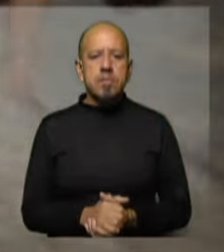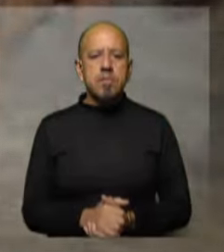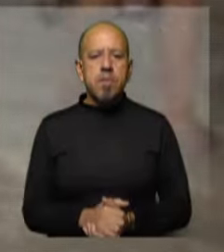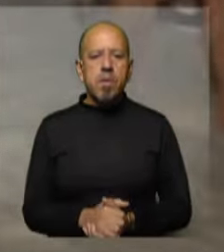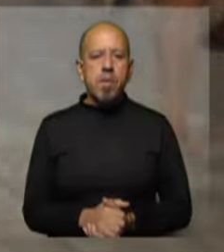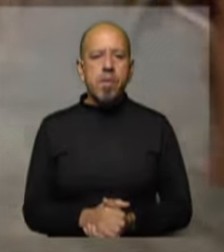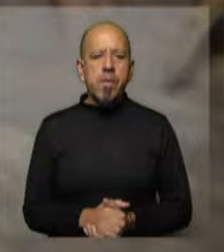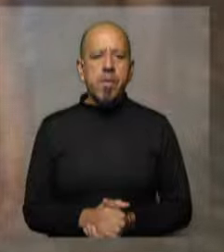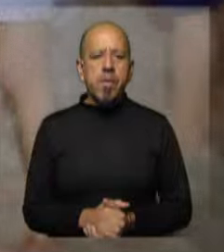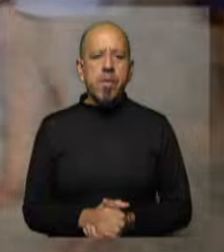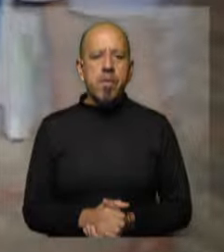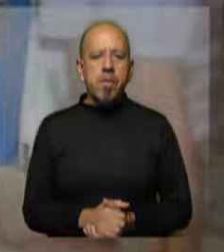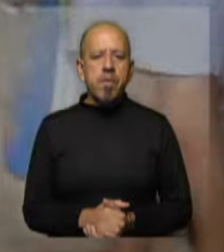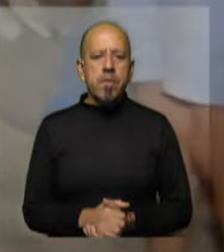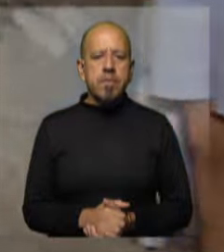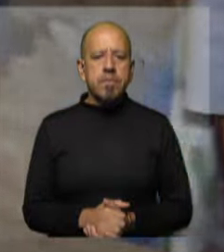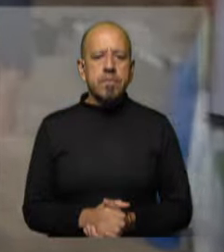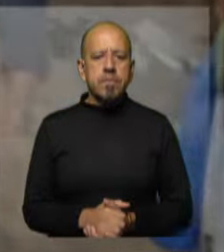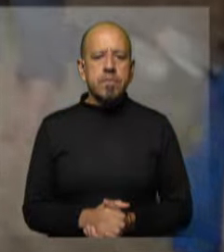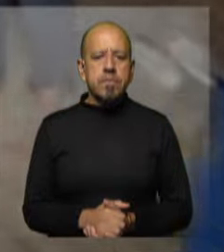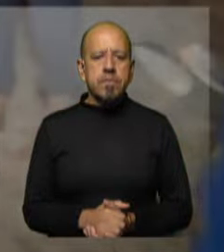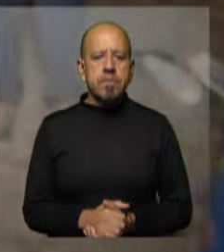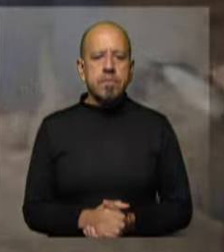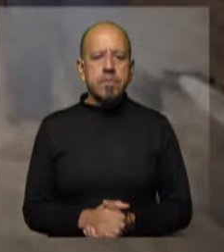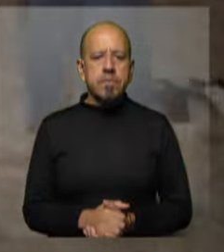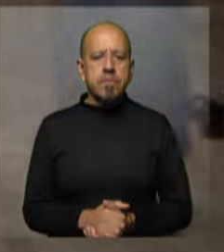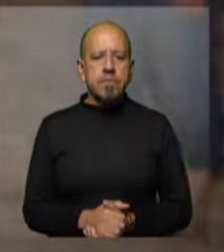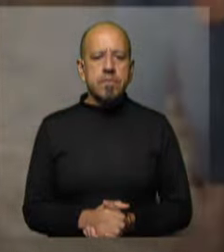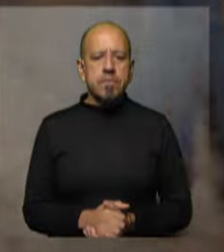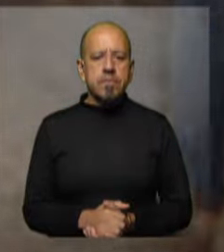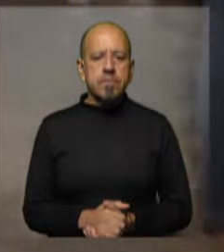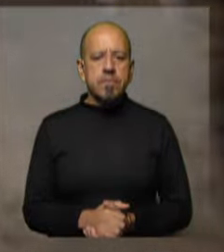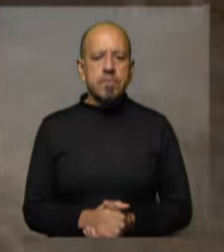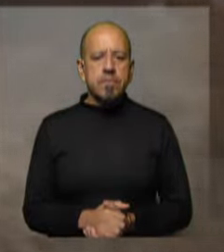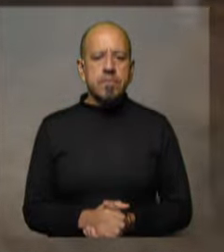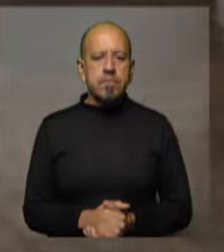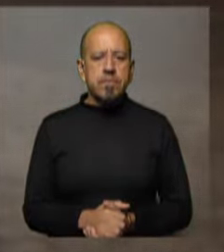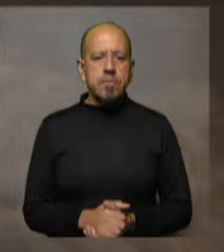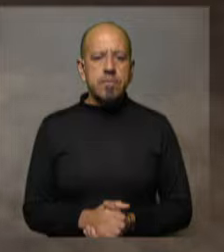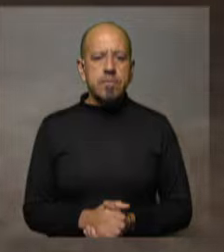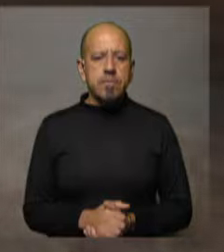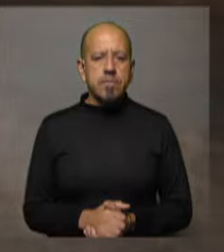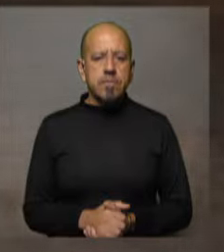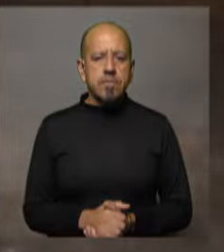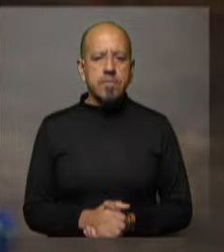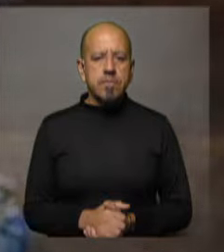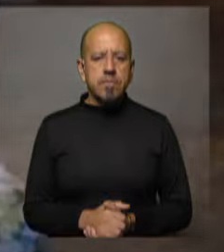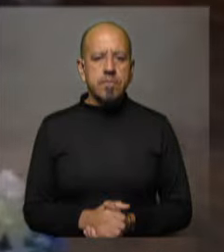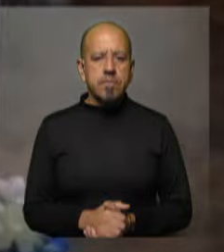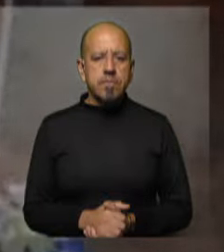cómo es su trabajo que está haciendo cuando termine con este señor. Hay una fila para esperar